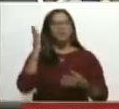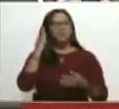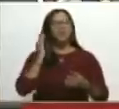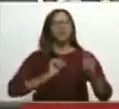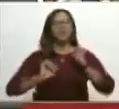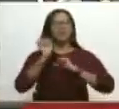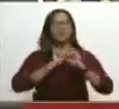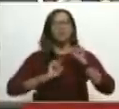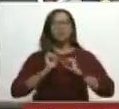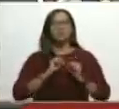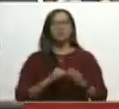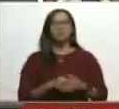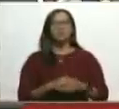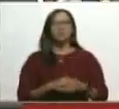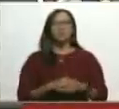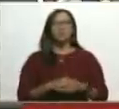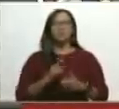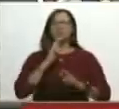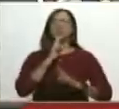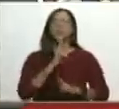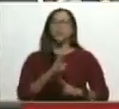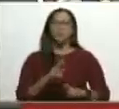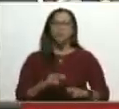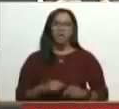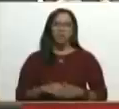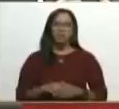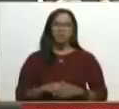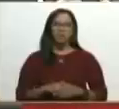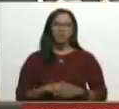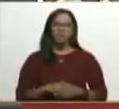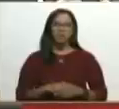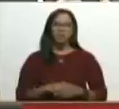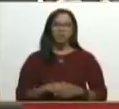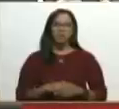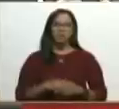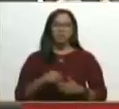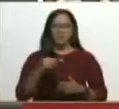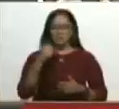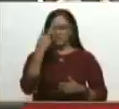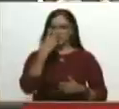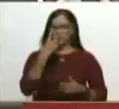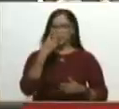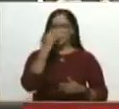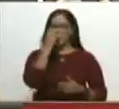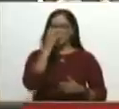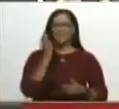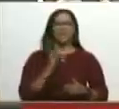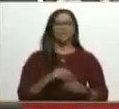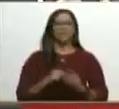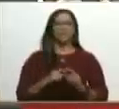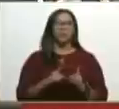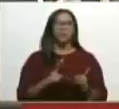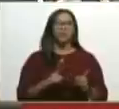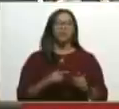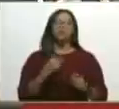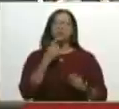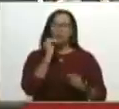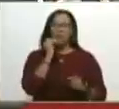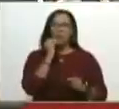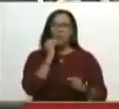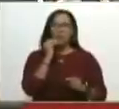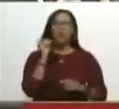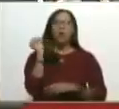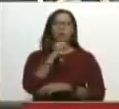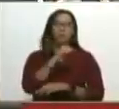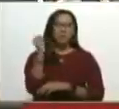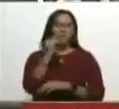defenderse. Y le respondieron. Y quedó como lo que es, como un ridículo. Pero cuando te metes con un joven con